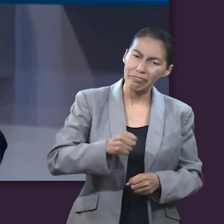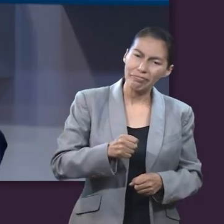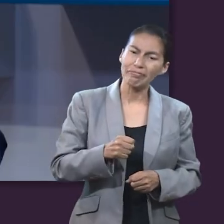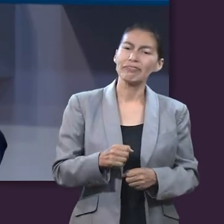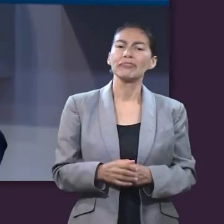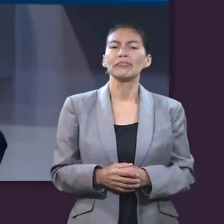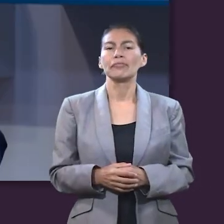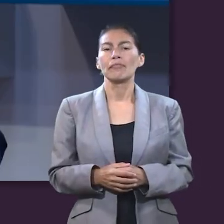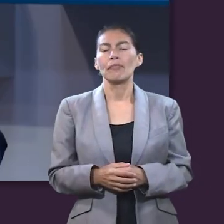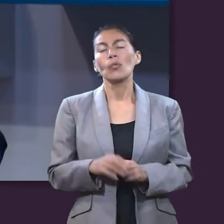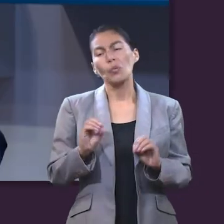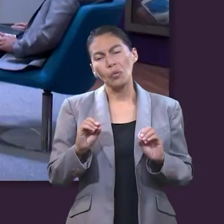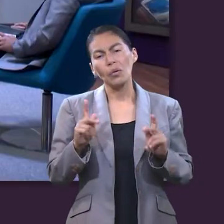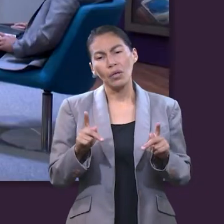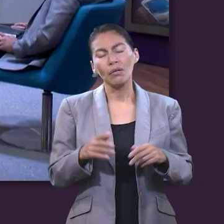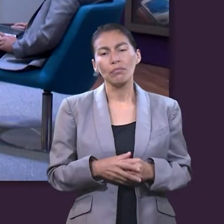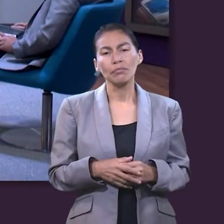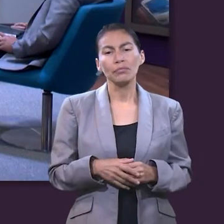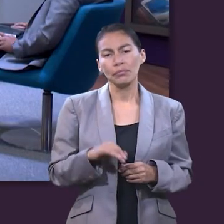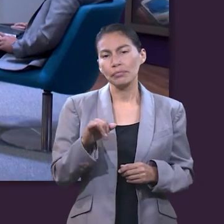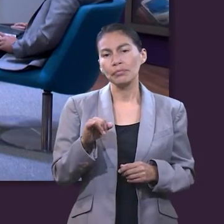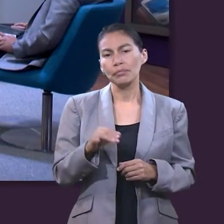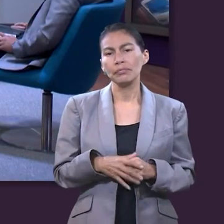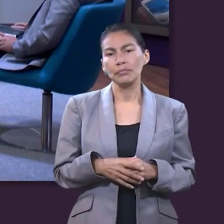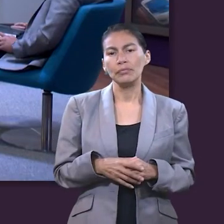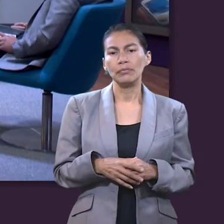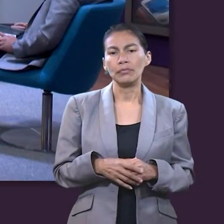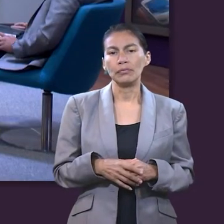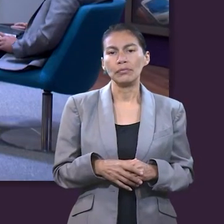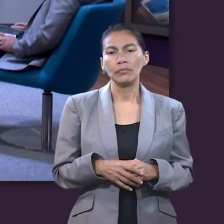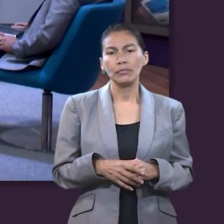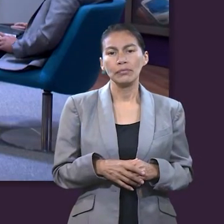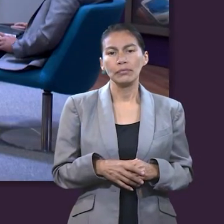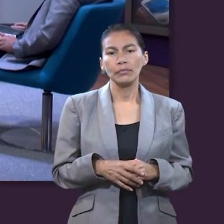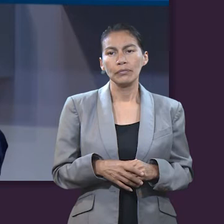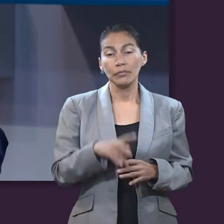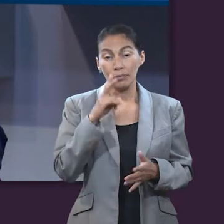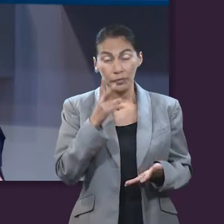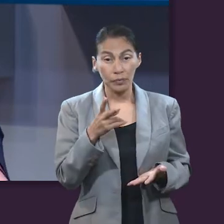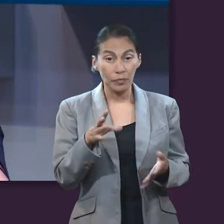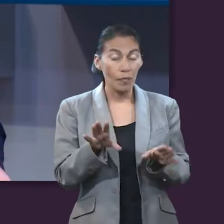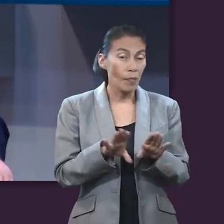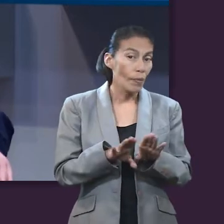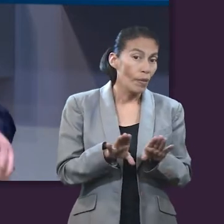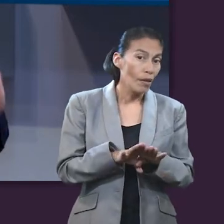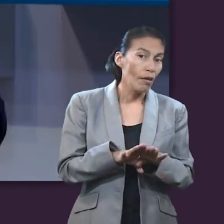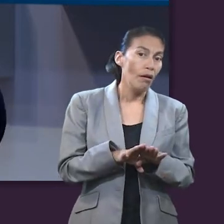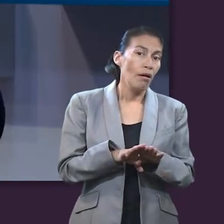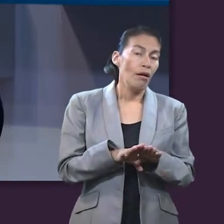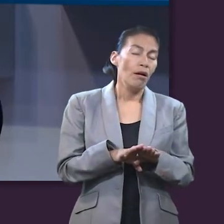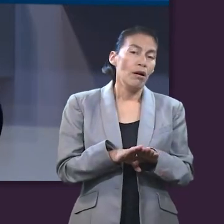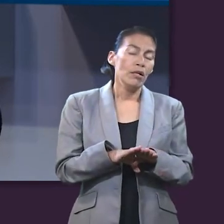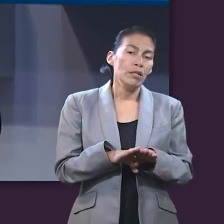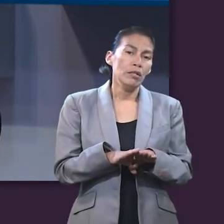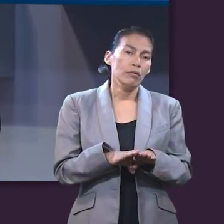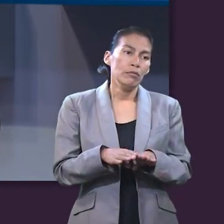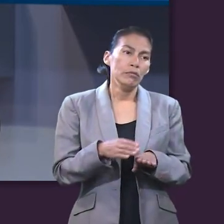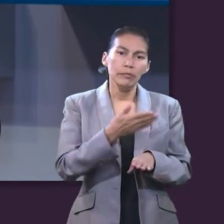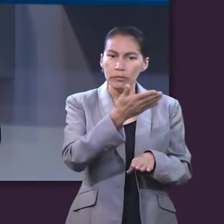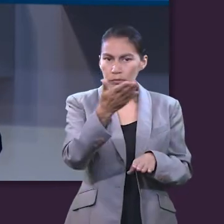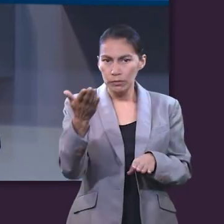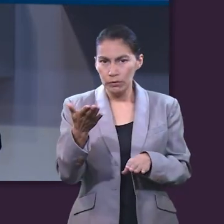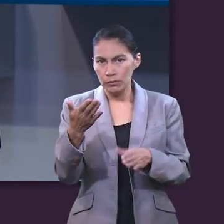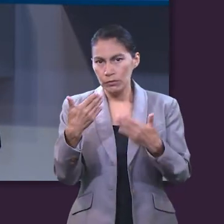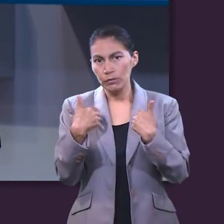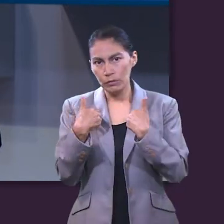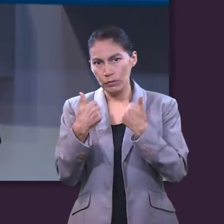lo que iba viendo a su padre. Ok, pues, definitivamente nos topamos con una situación con